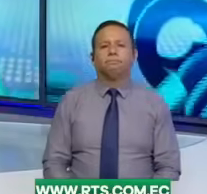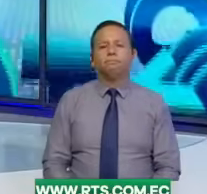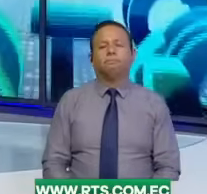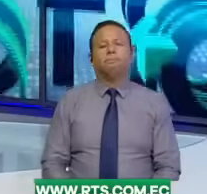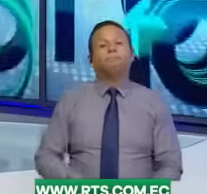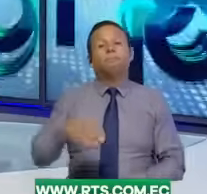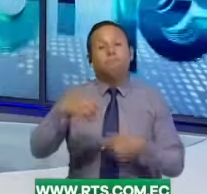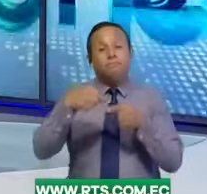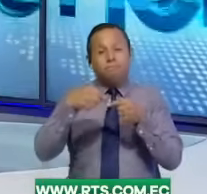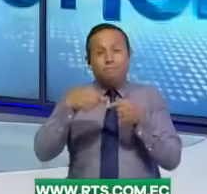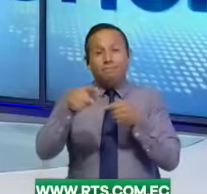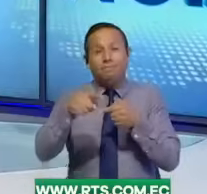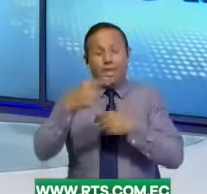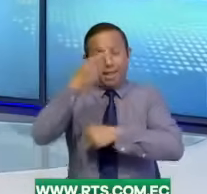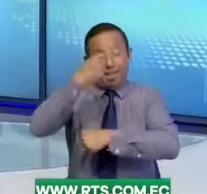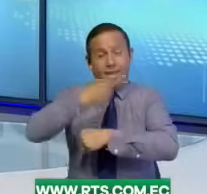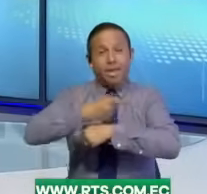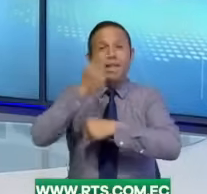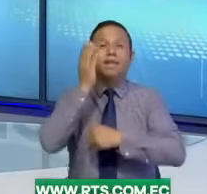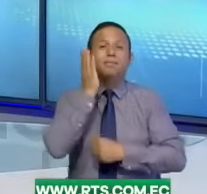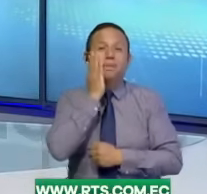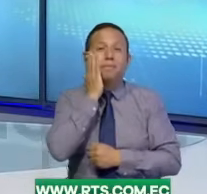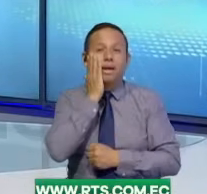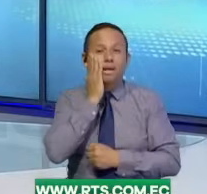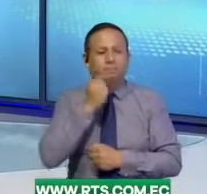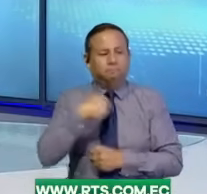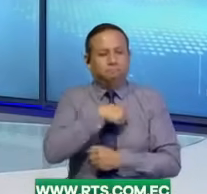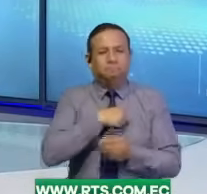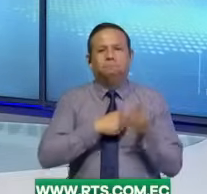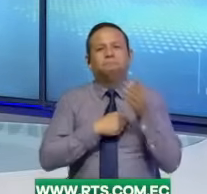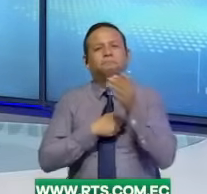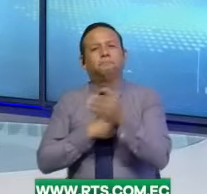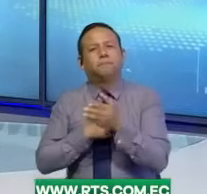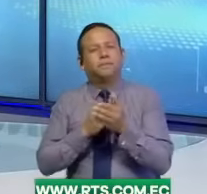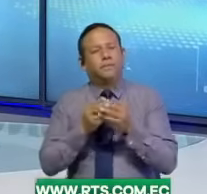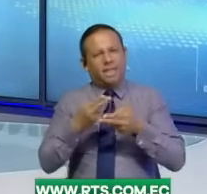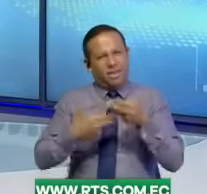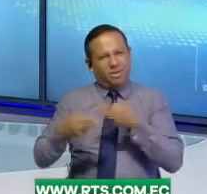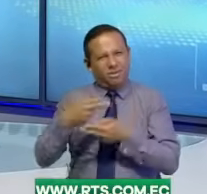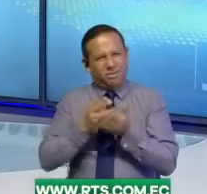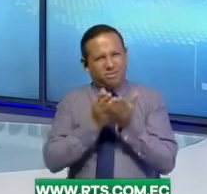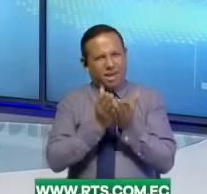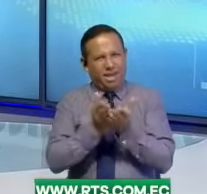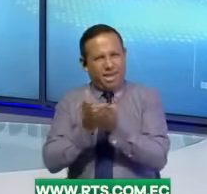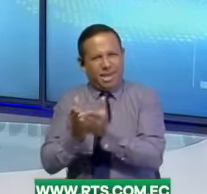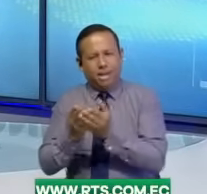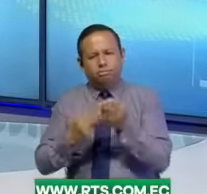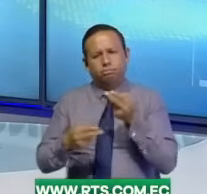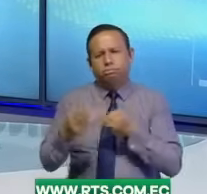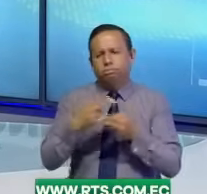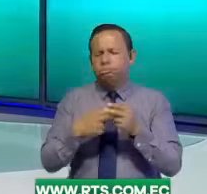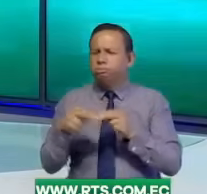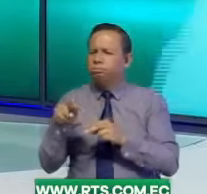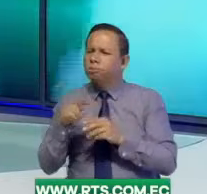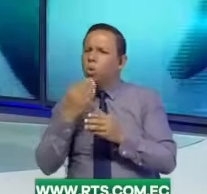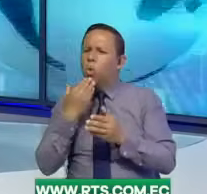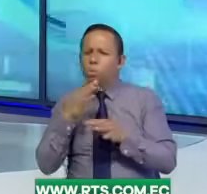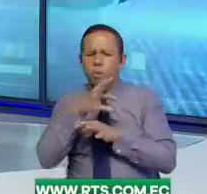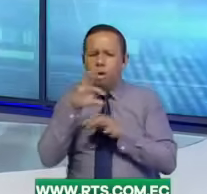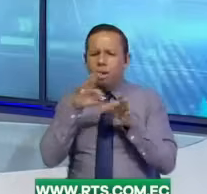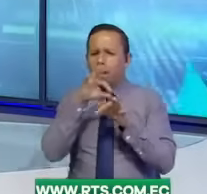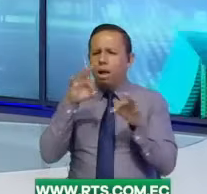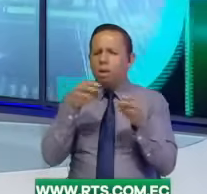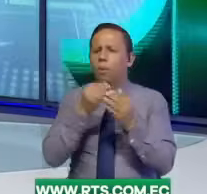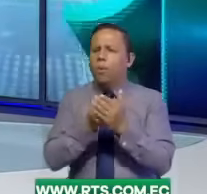Se acerca el Día de la Madre, por lo que visitamos la Bahía de Guayaquil con el propósito de buscar opciones de obsequios. Veamos